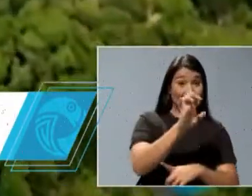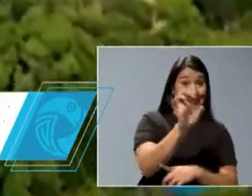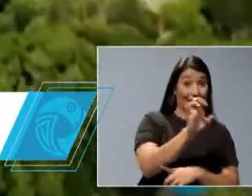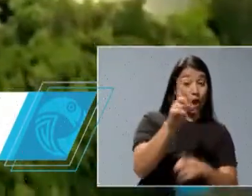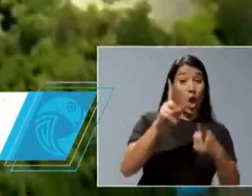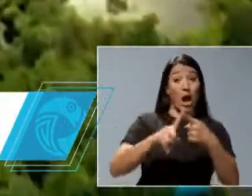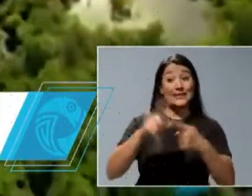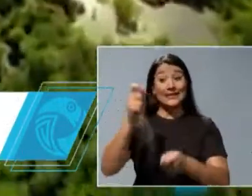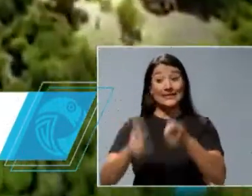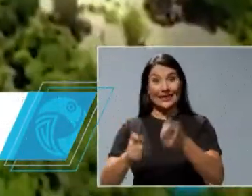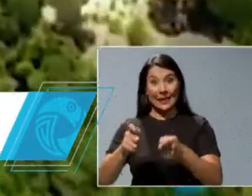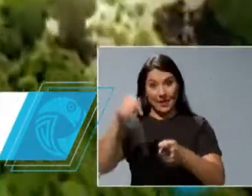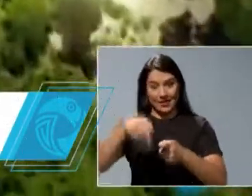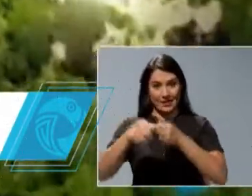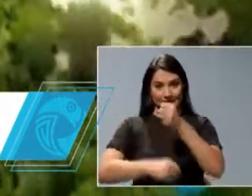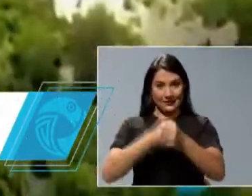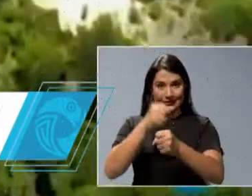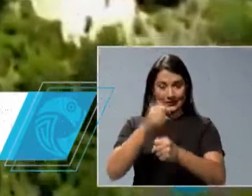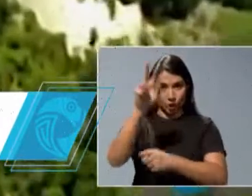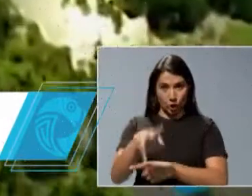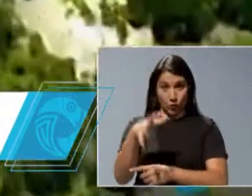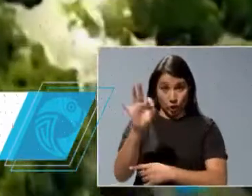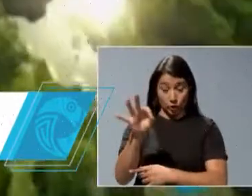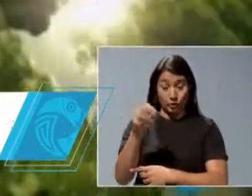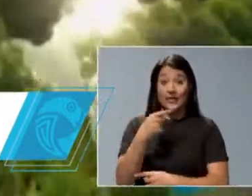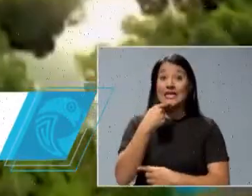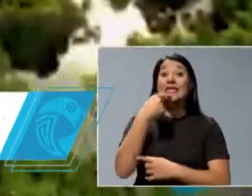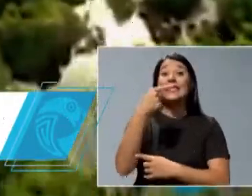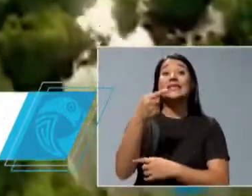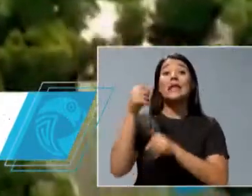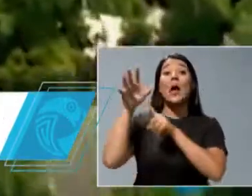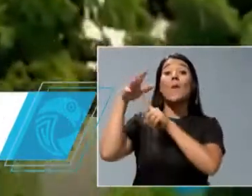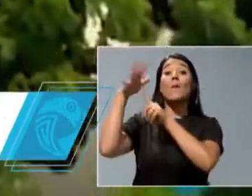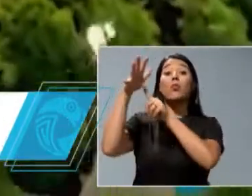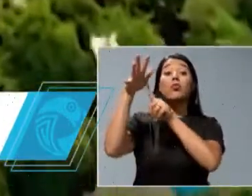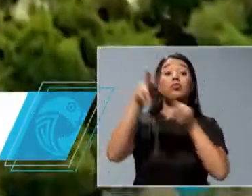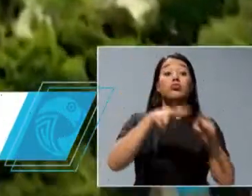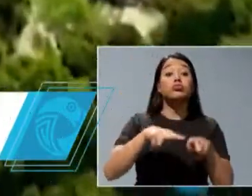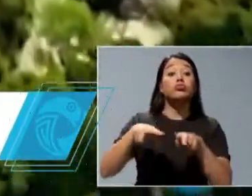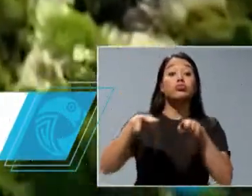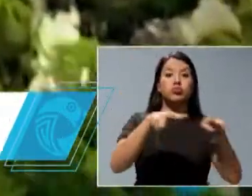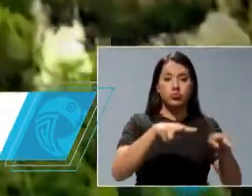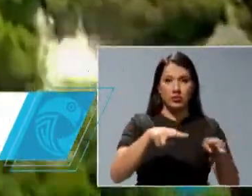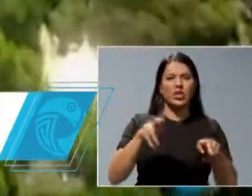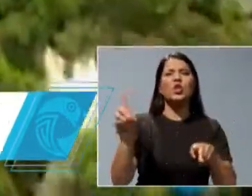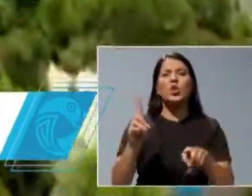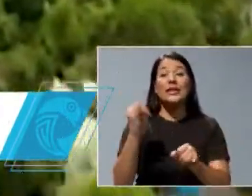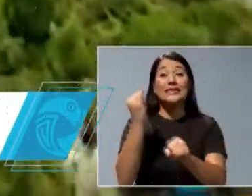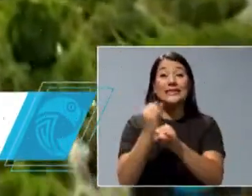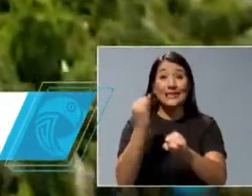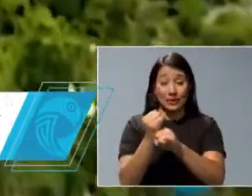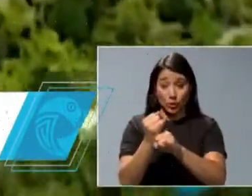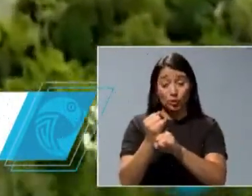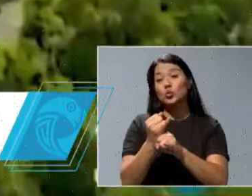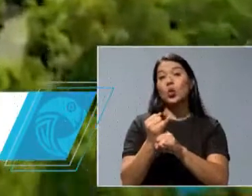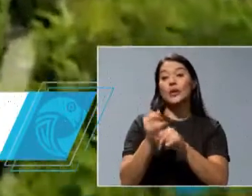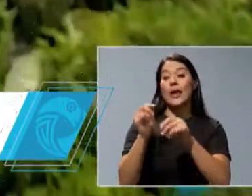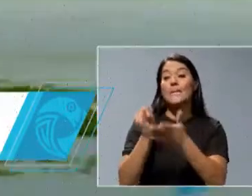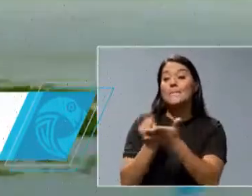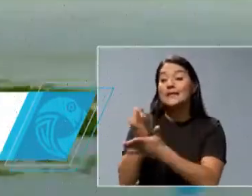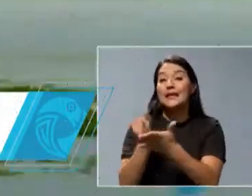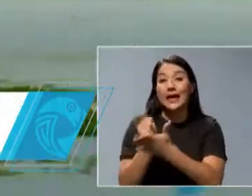del 2019, según el reporte de vigilancia satelital del Instituto Nacional de Investigaciones Espaciales de